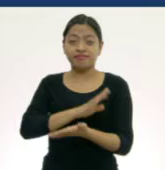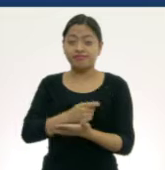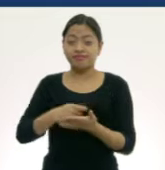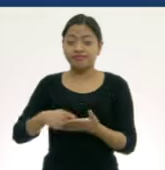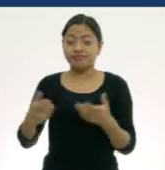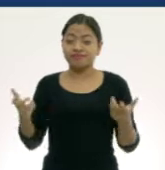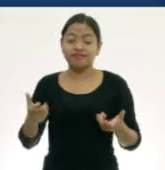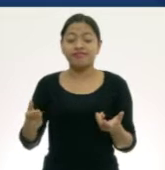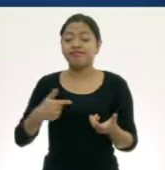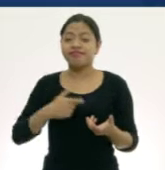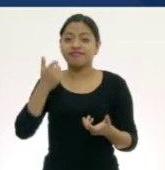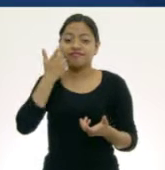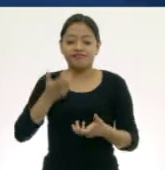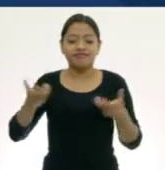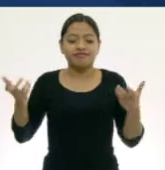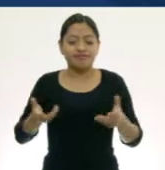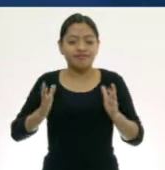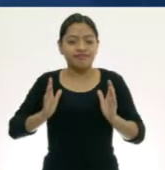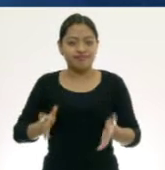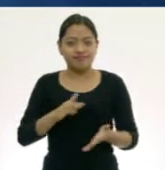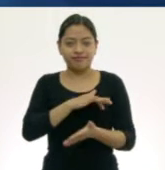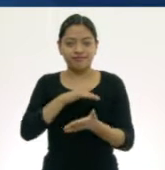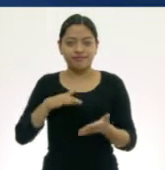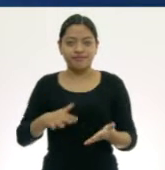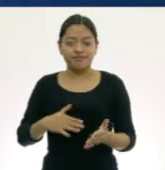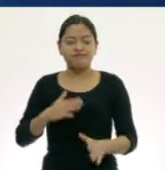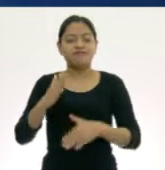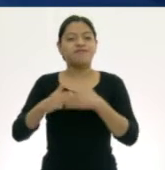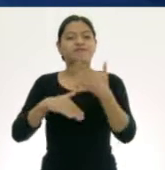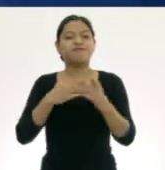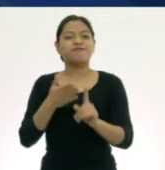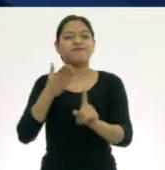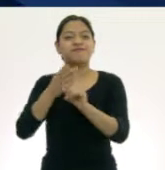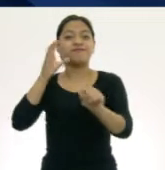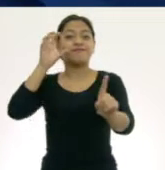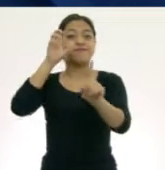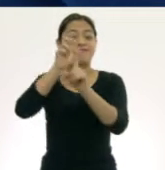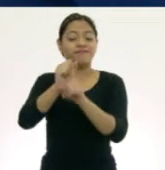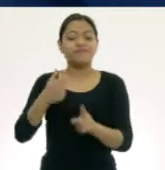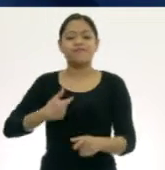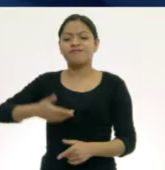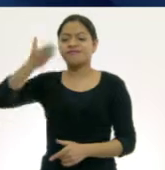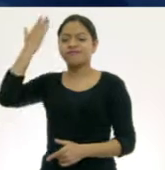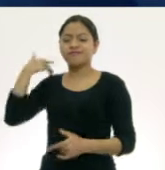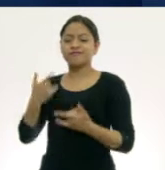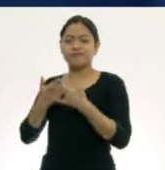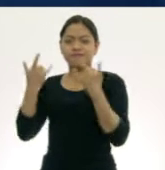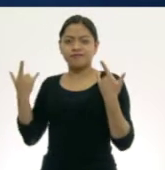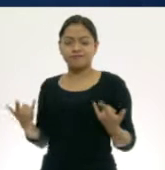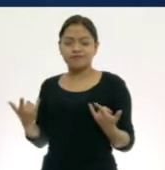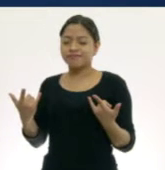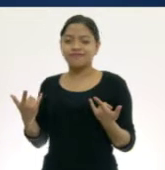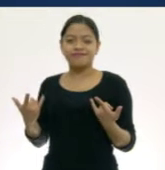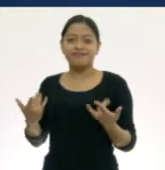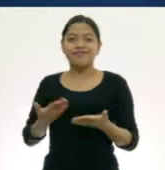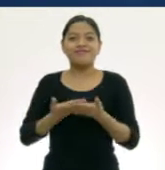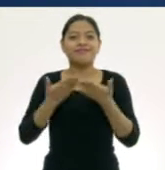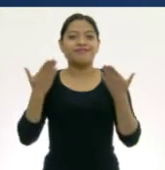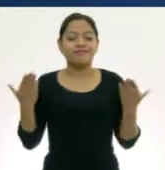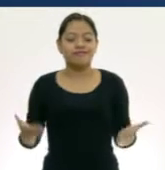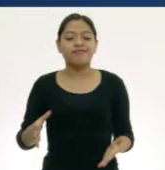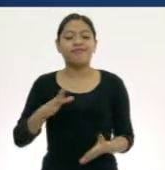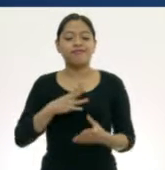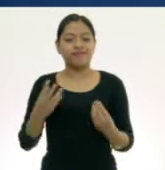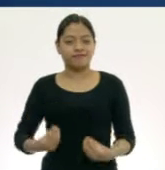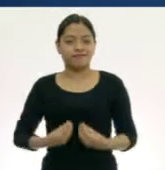quisiera llevar el hacer literatura a un punto en el que aquello de lo que hablo no fuera historia, sino